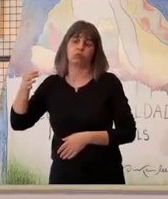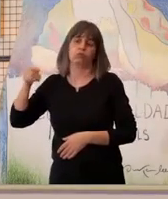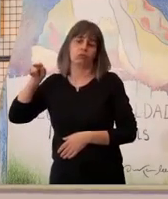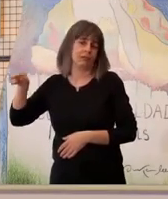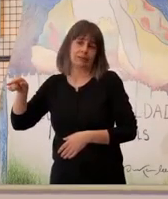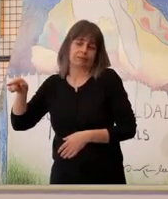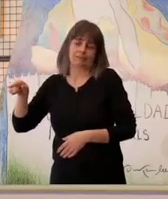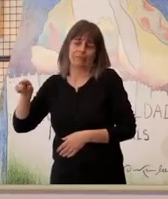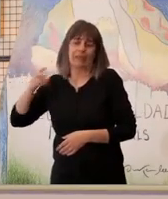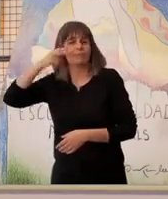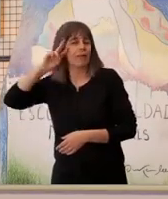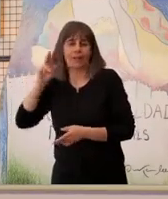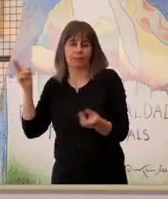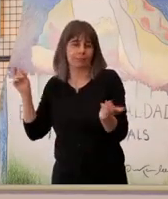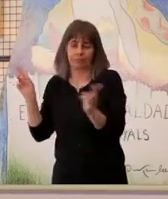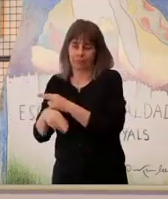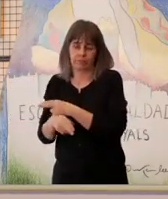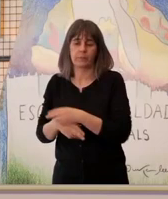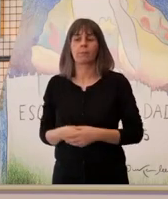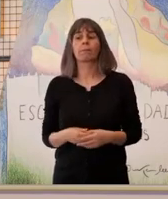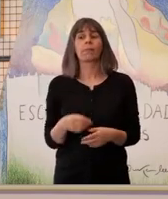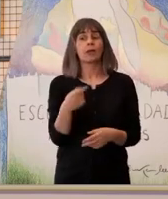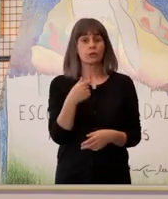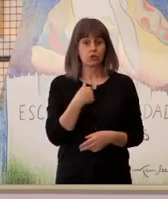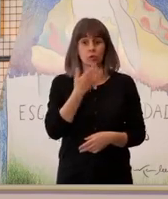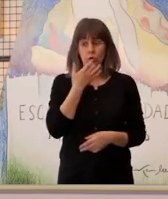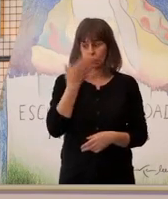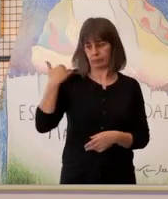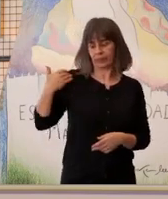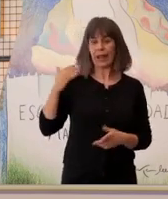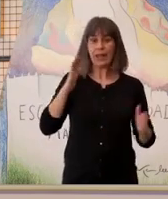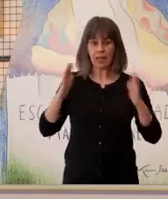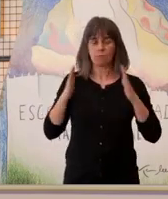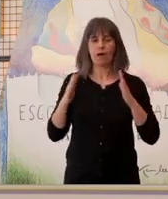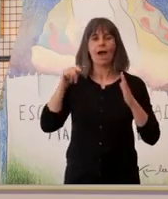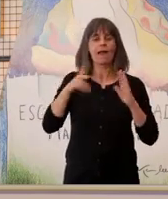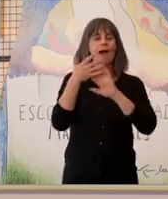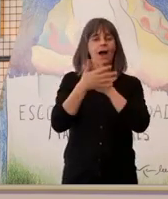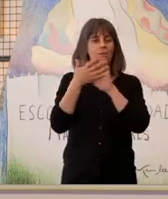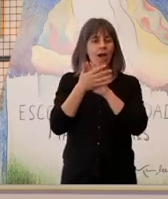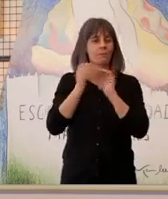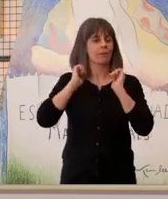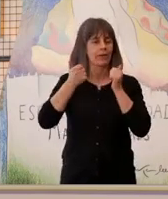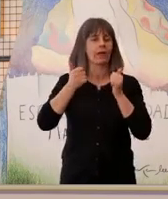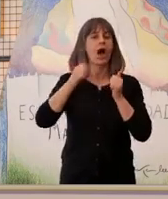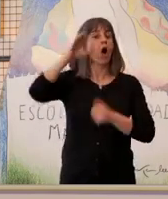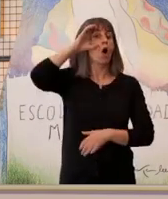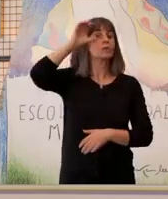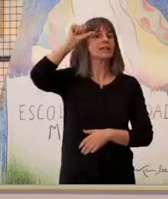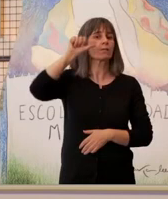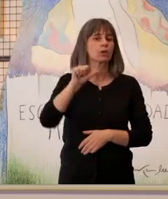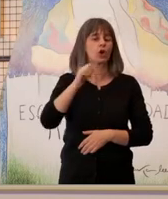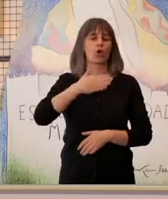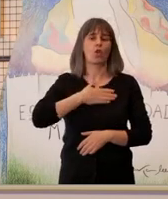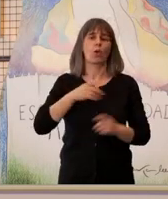aquello se cortó Mira yo me encontré con que se hablaba Entonces ya del observatorio de la publicidad